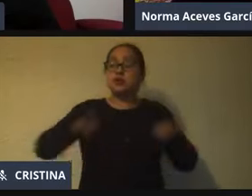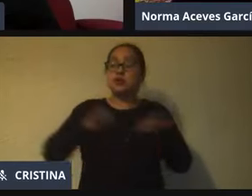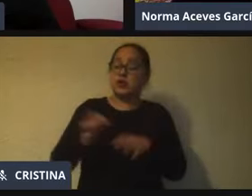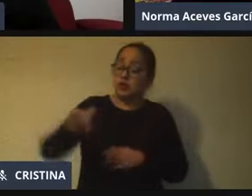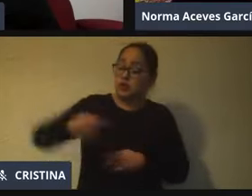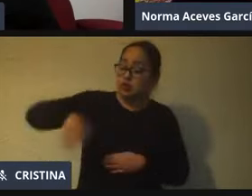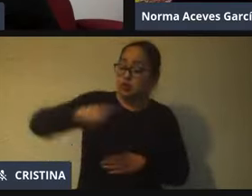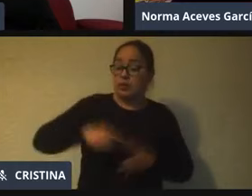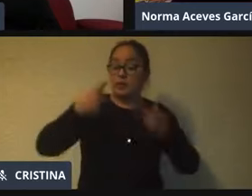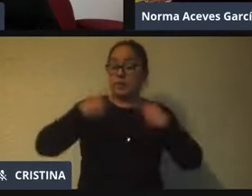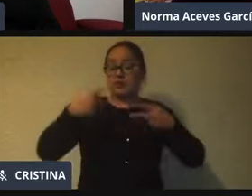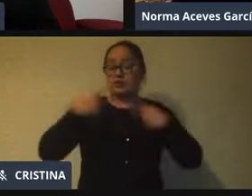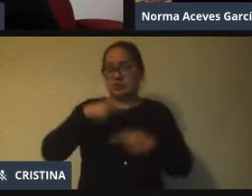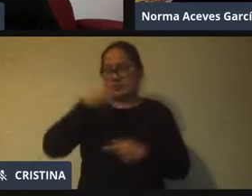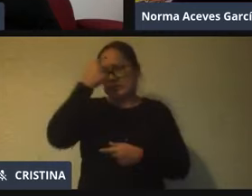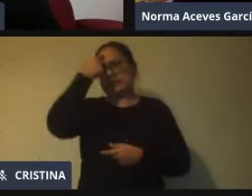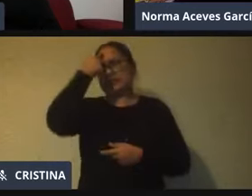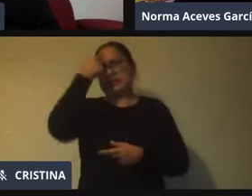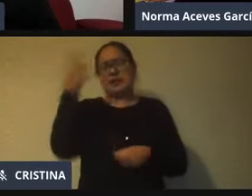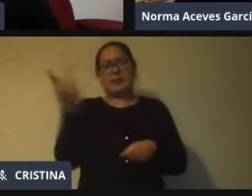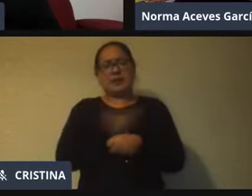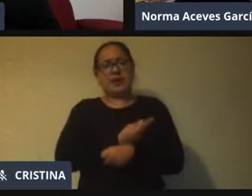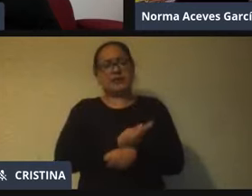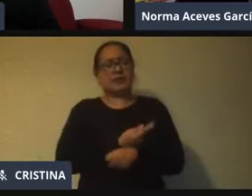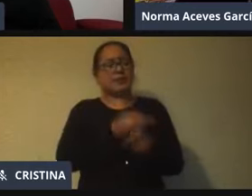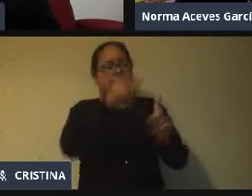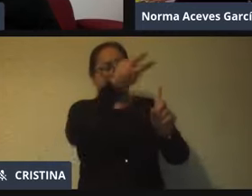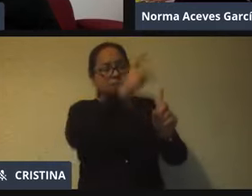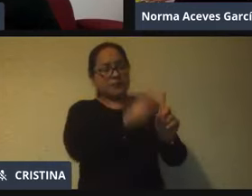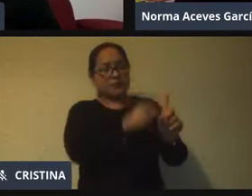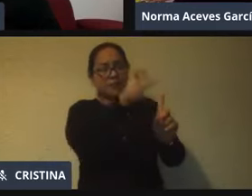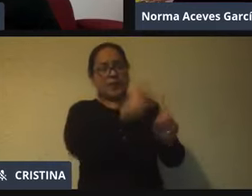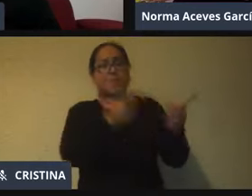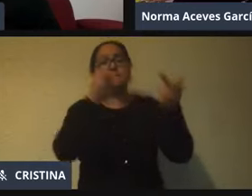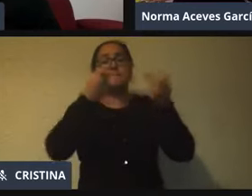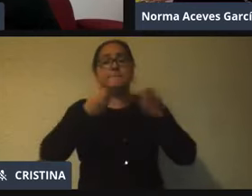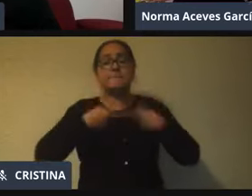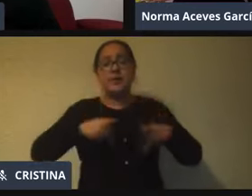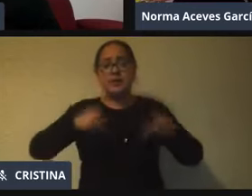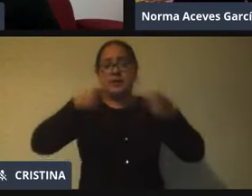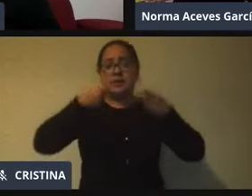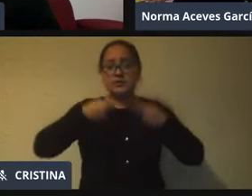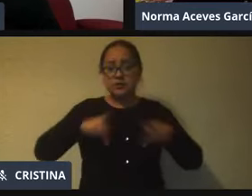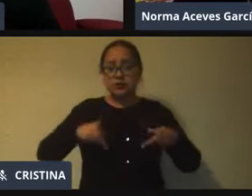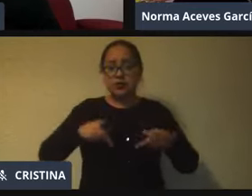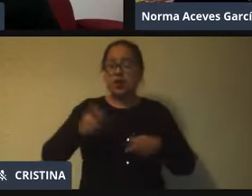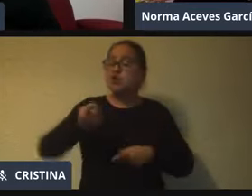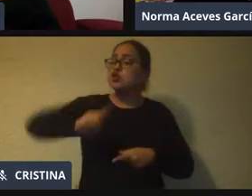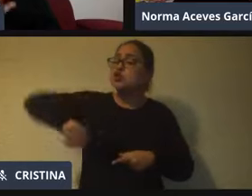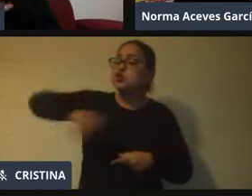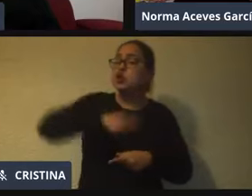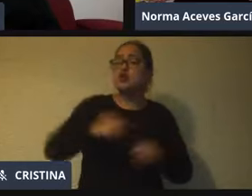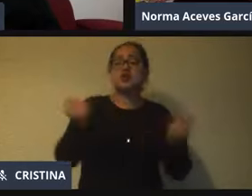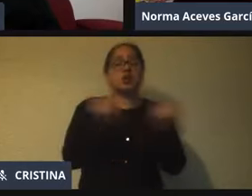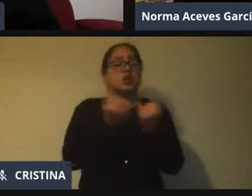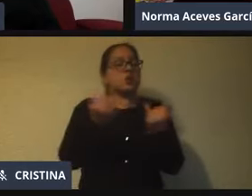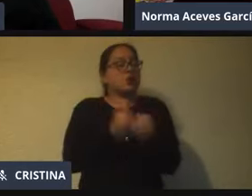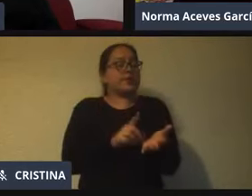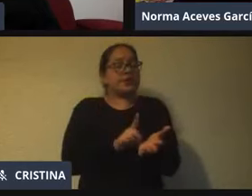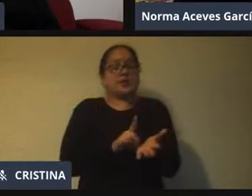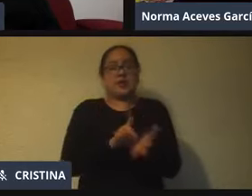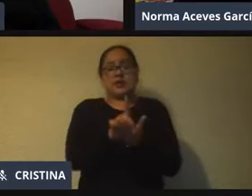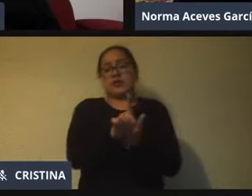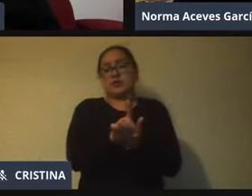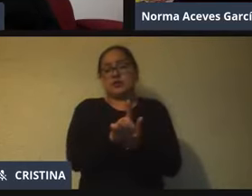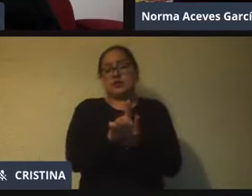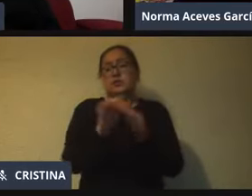que las personas con discapacidad, ante todo, son personas, somos personas que tenemos los mismos derechos que todos los demás y